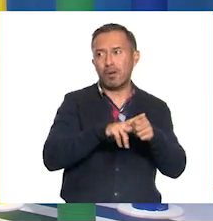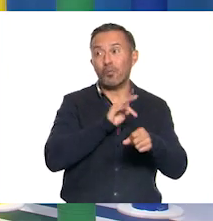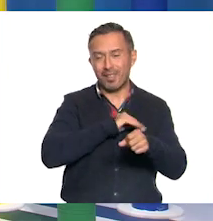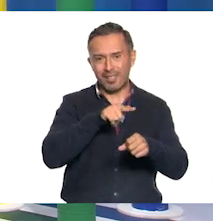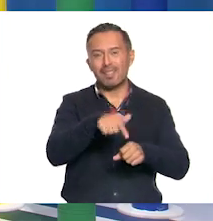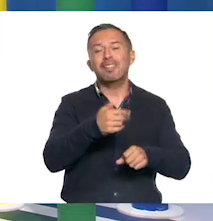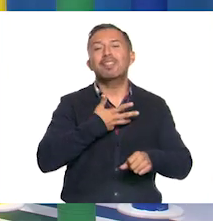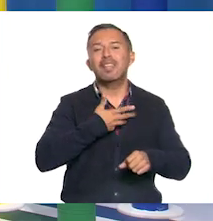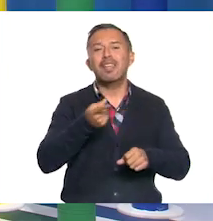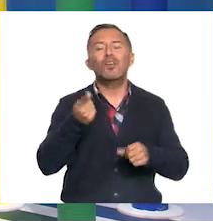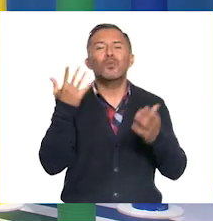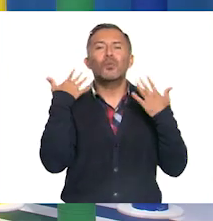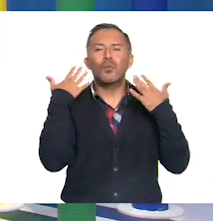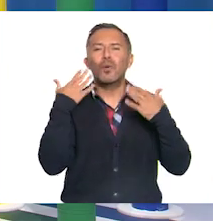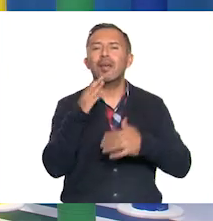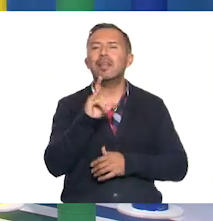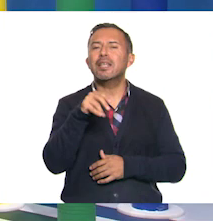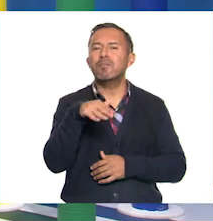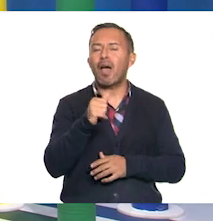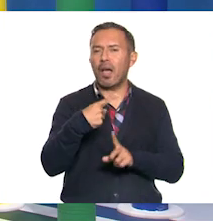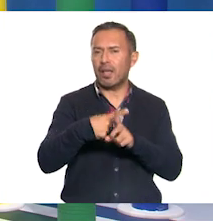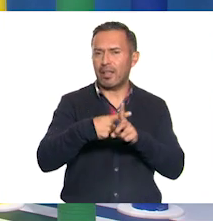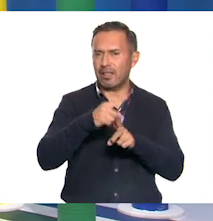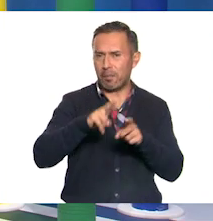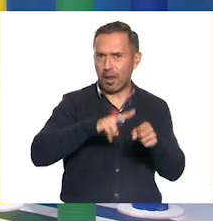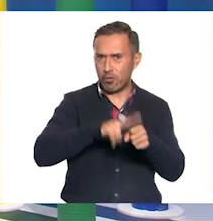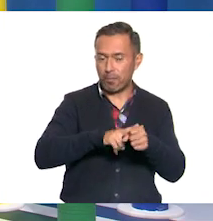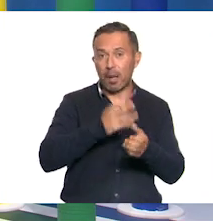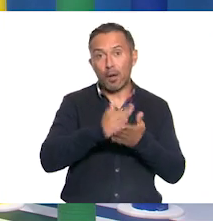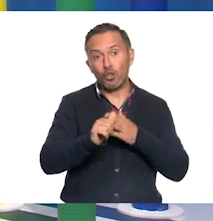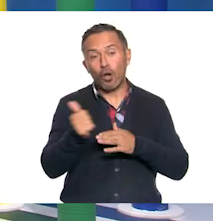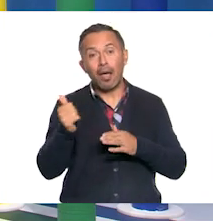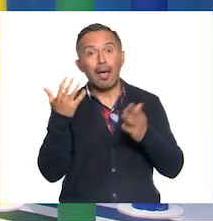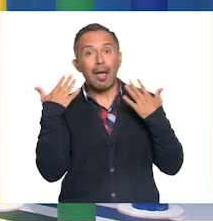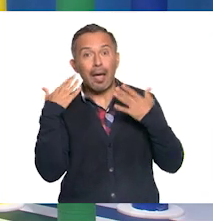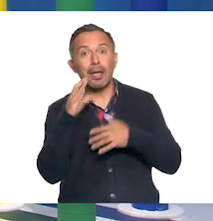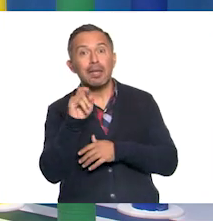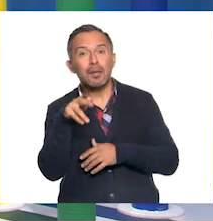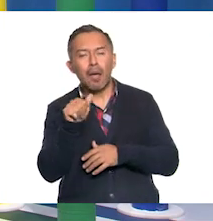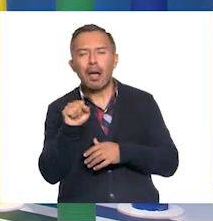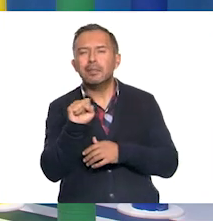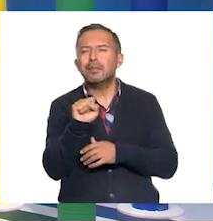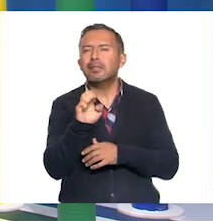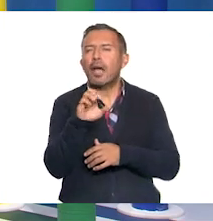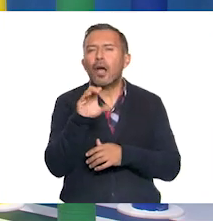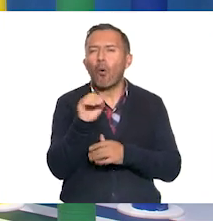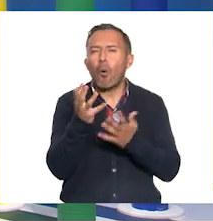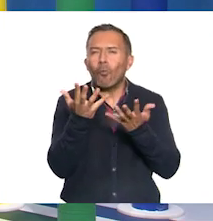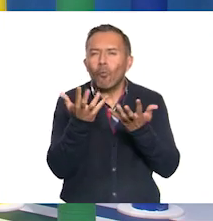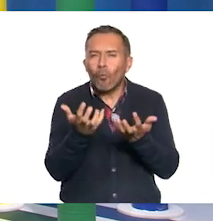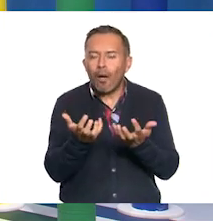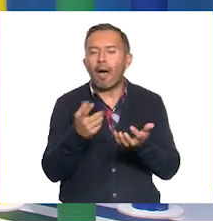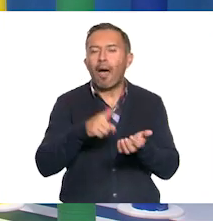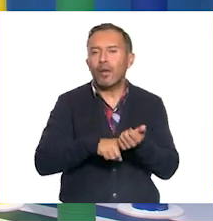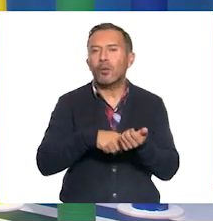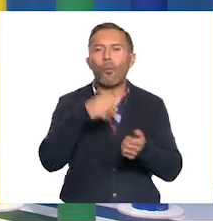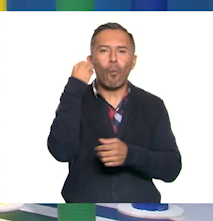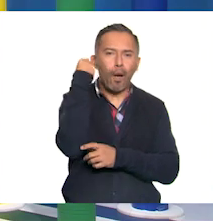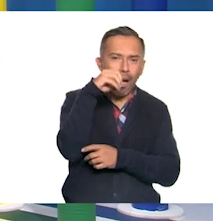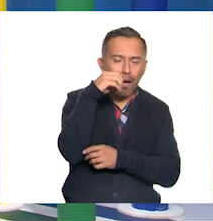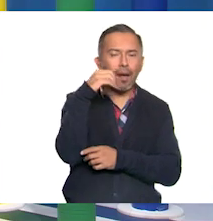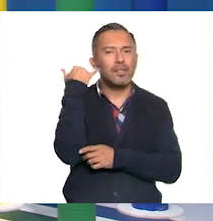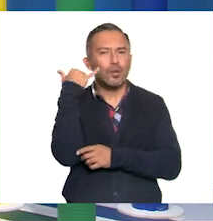representa el clima templado. Y en el caso del clima semiseco, ocupa pequeñas áreas de Oaxaca y